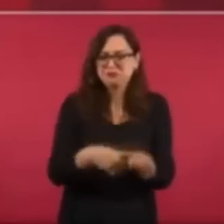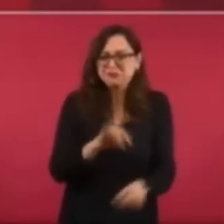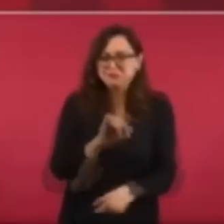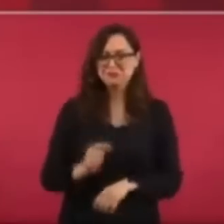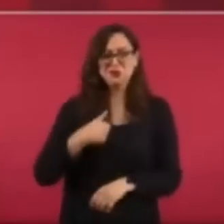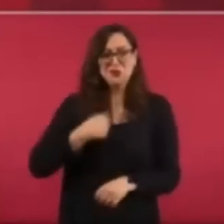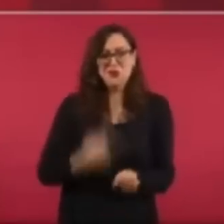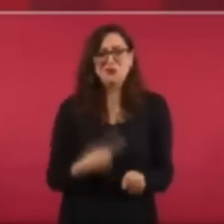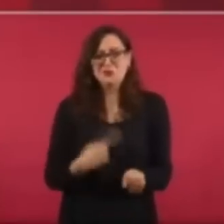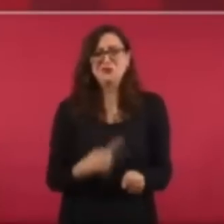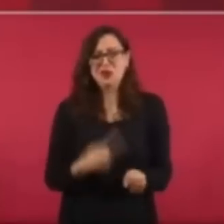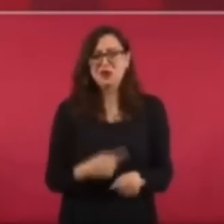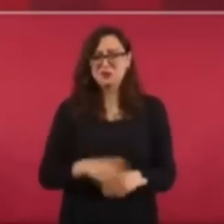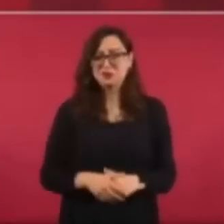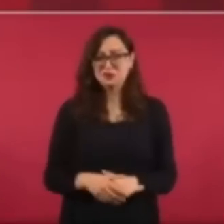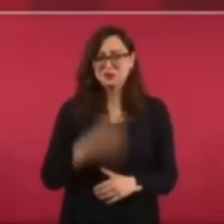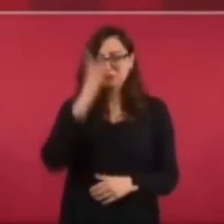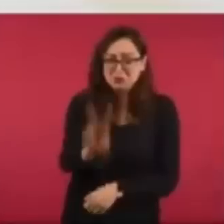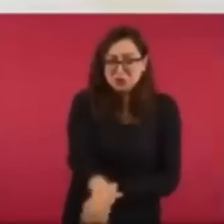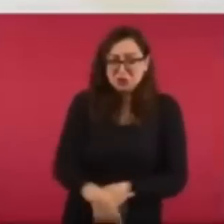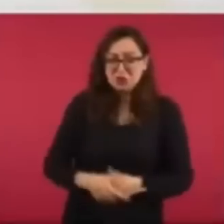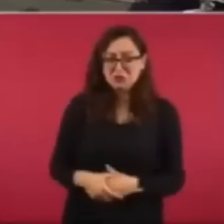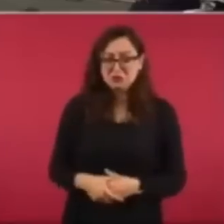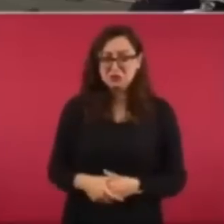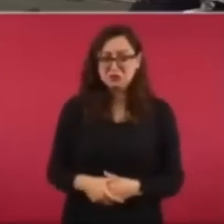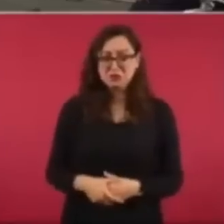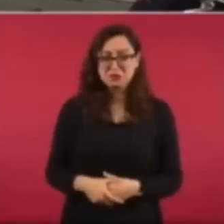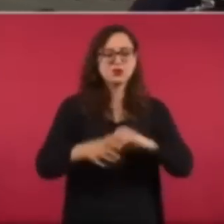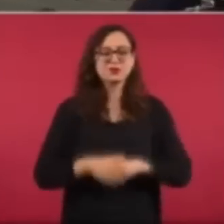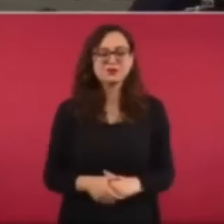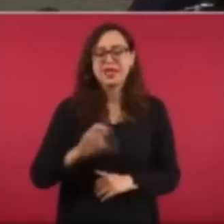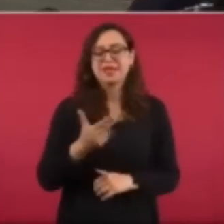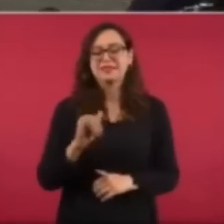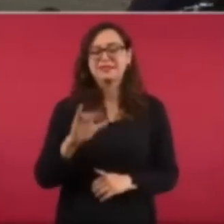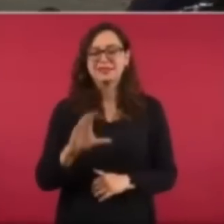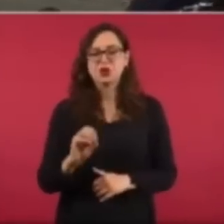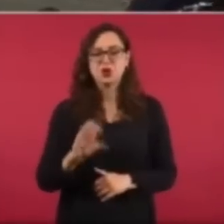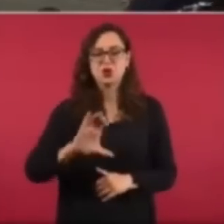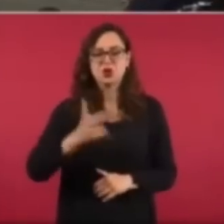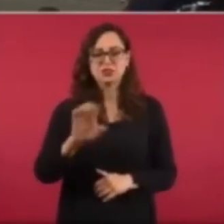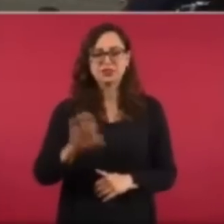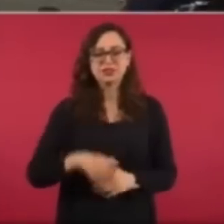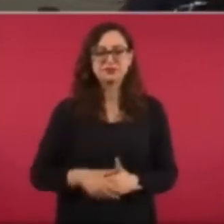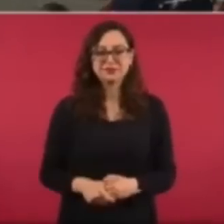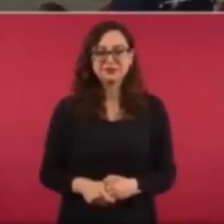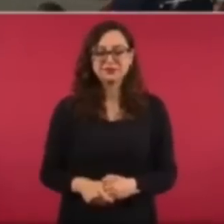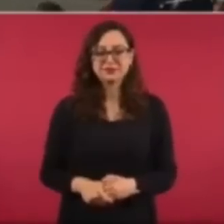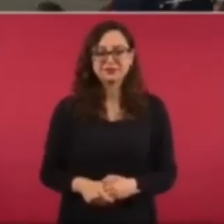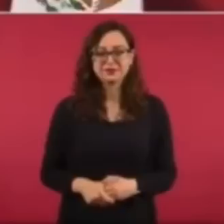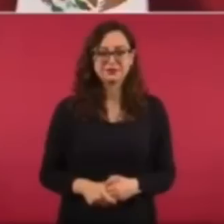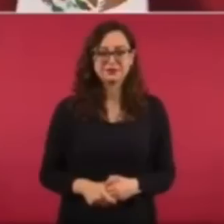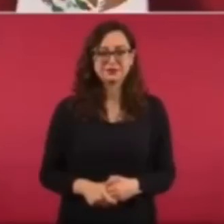otros males. Todos los que se mencionan ahí, ¿por qué no pones a Chicoche? Es una canción porque Chicoche